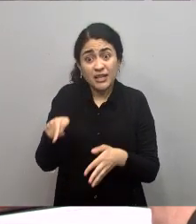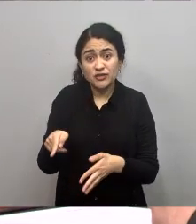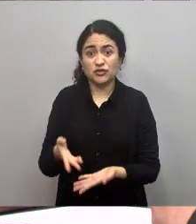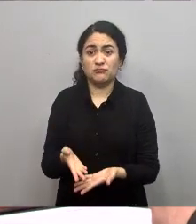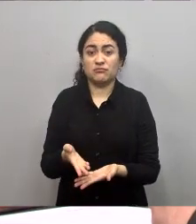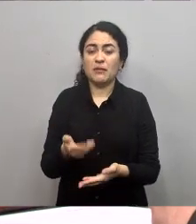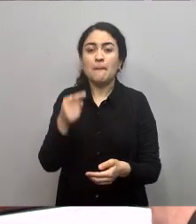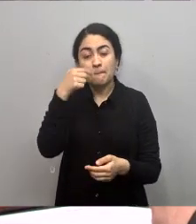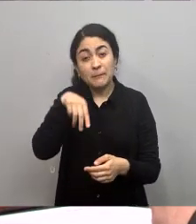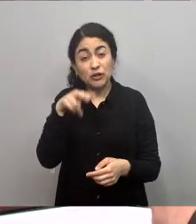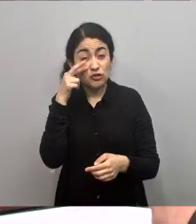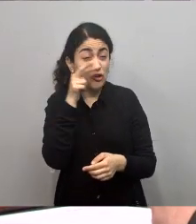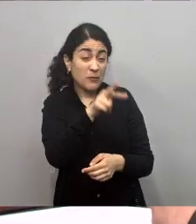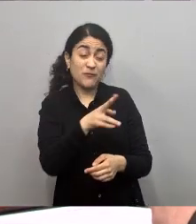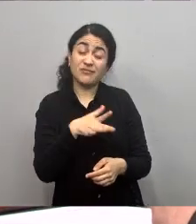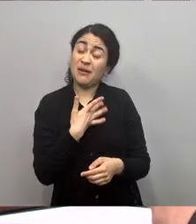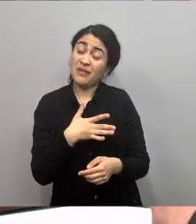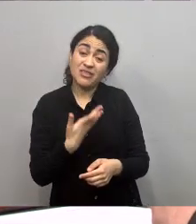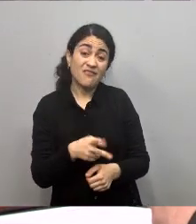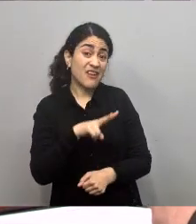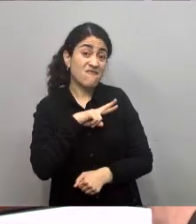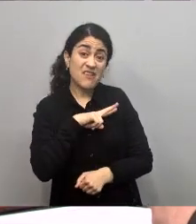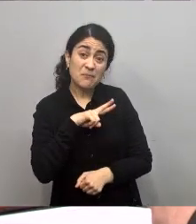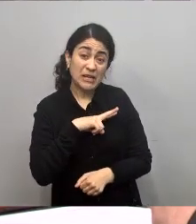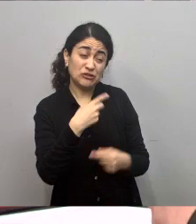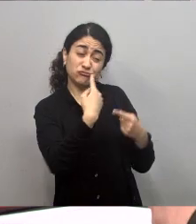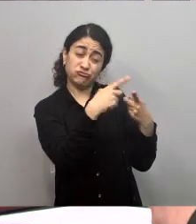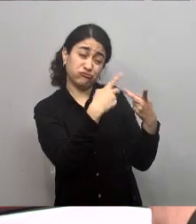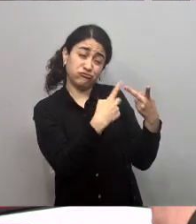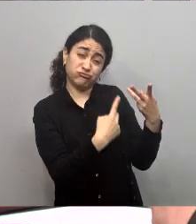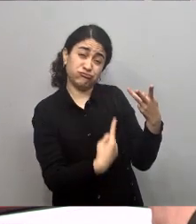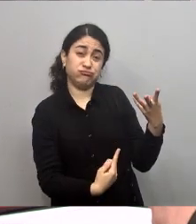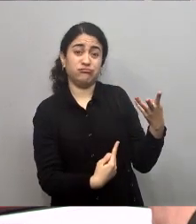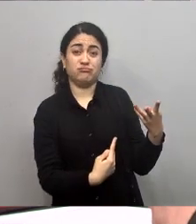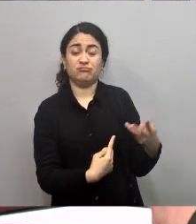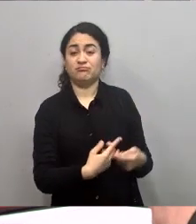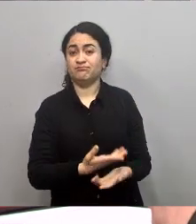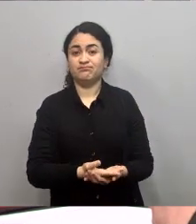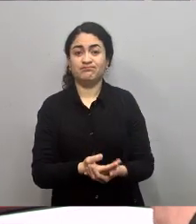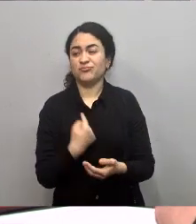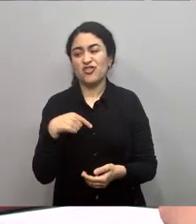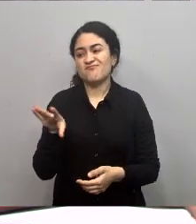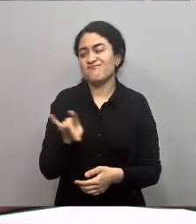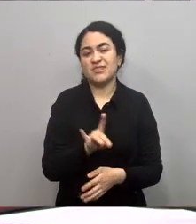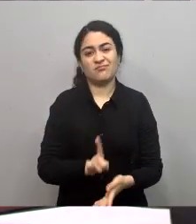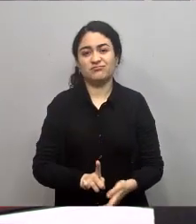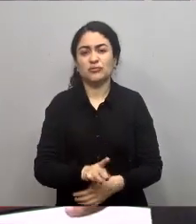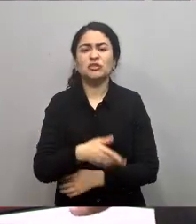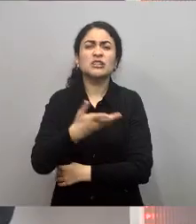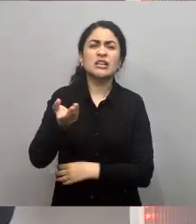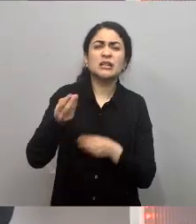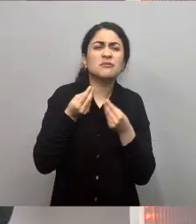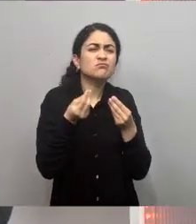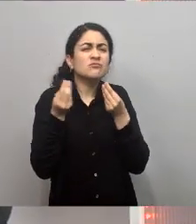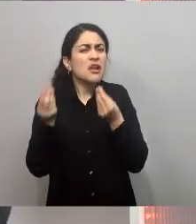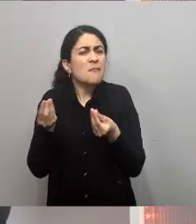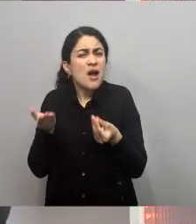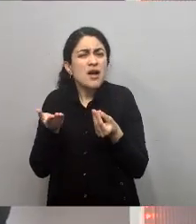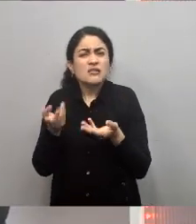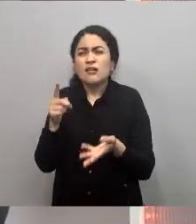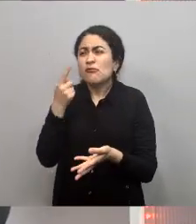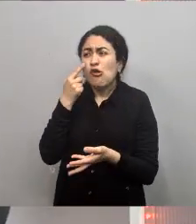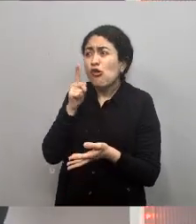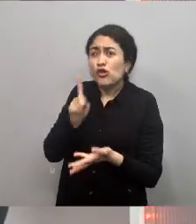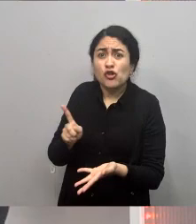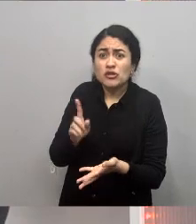eso. Y lamentablemente hemos visto como en Valparaíso, en reiteradas oportunidades, no solamente una. ¿Y esto pasará por desconocimiento, por